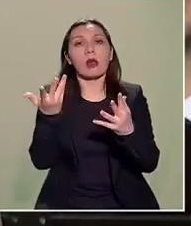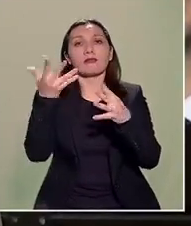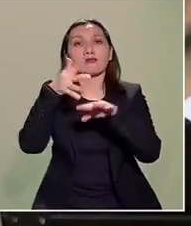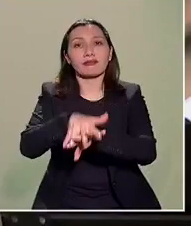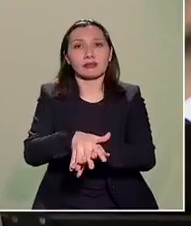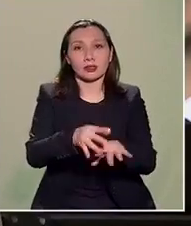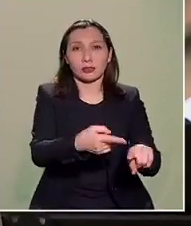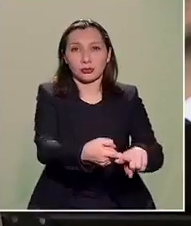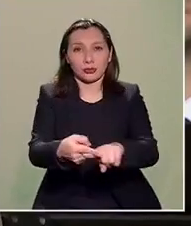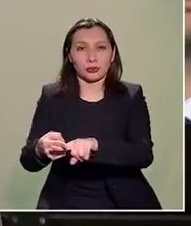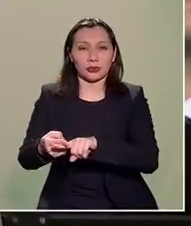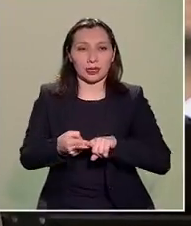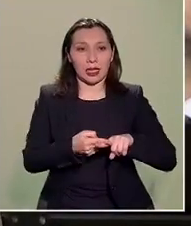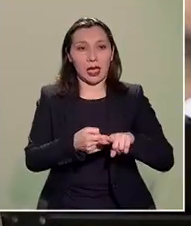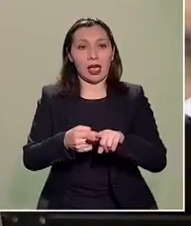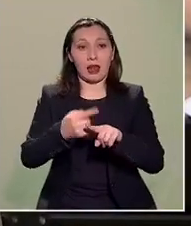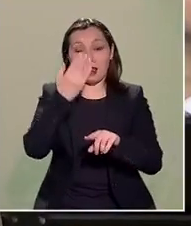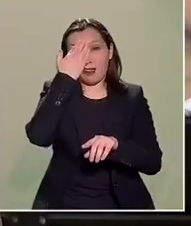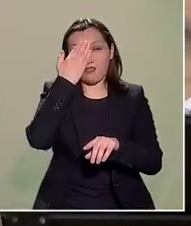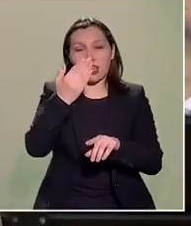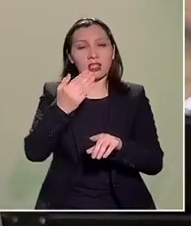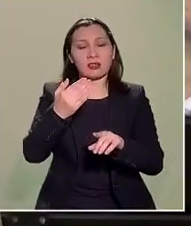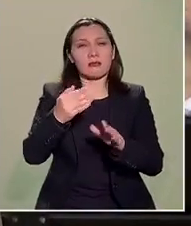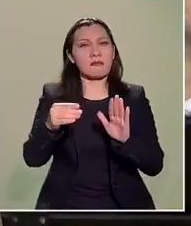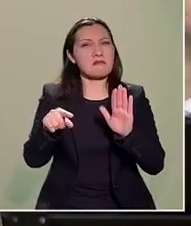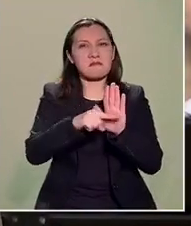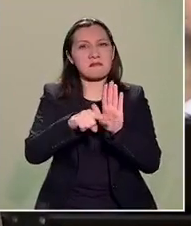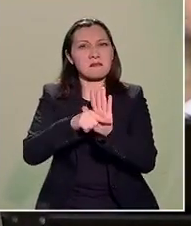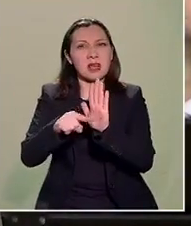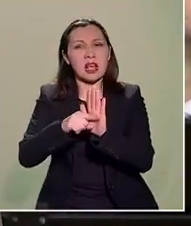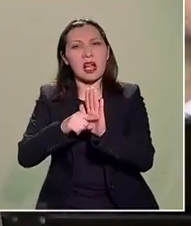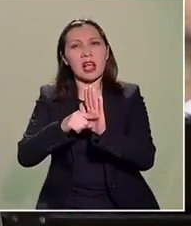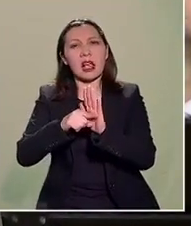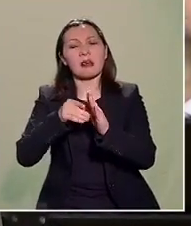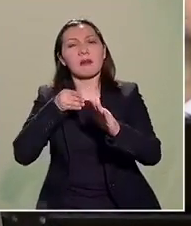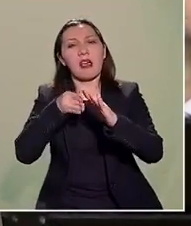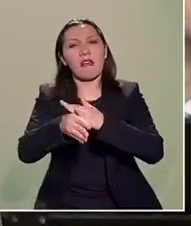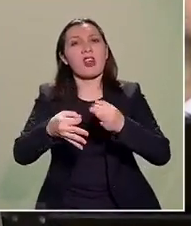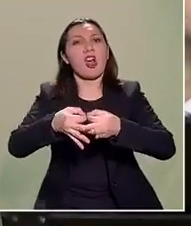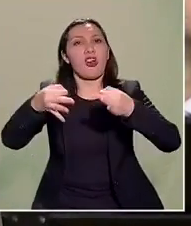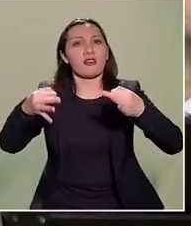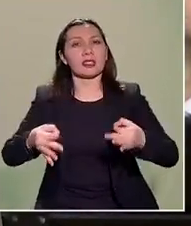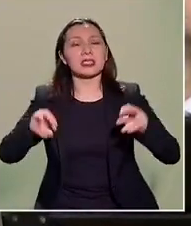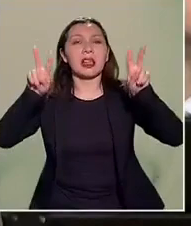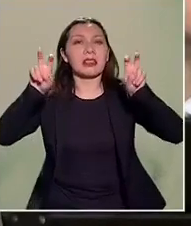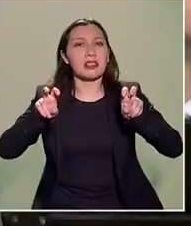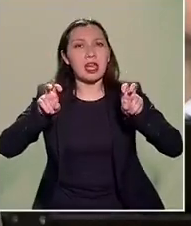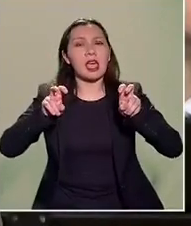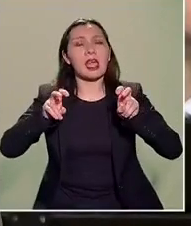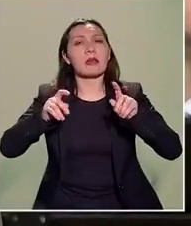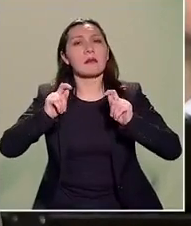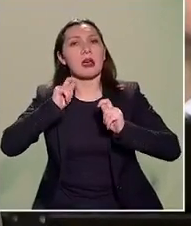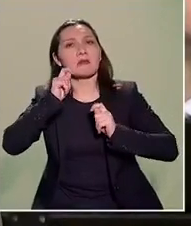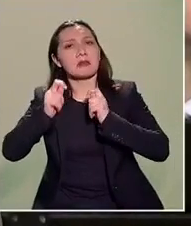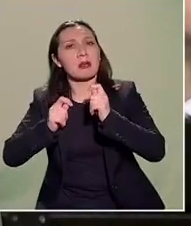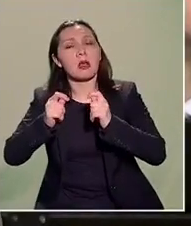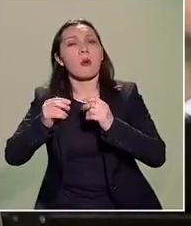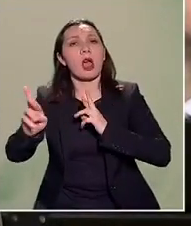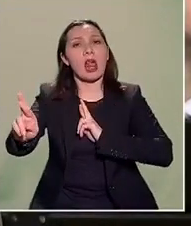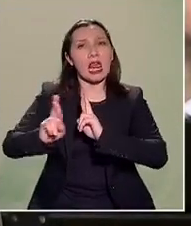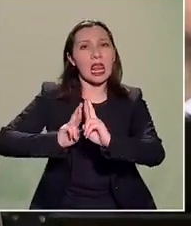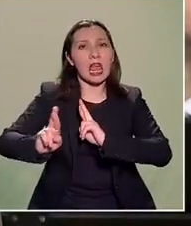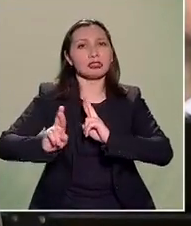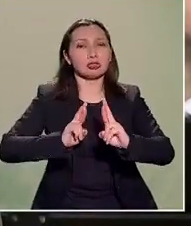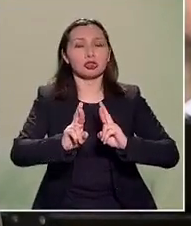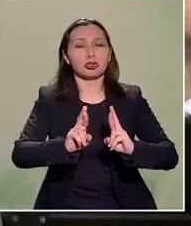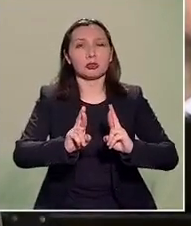social frente a los nulos resultados de las terapias oficiales basadas en su modelo reaccionar